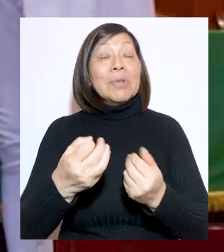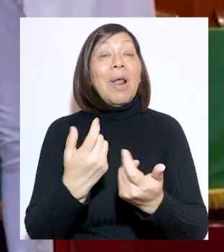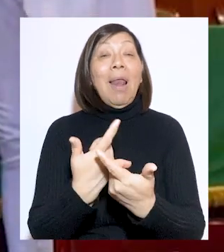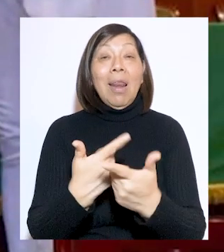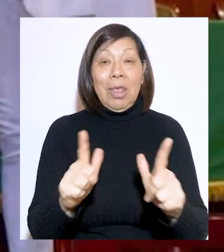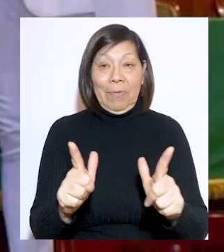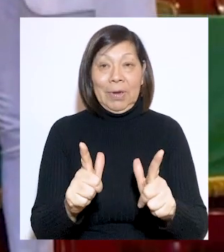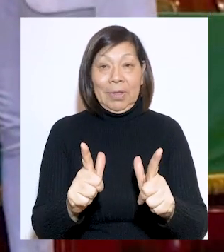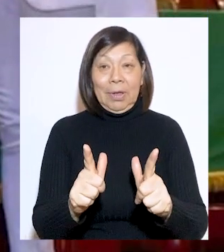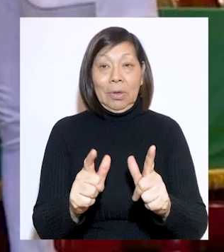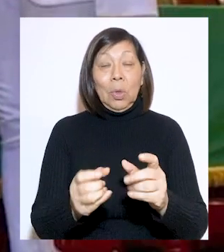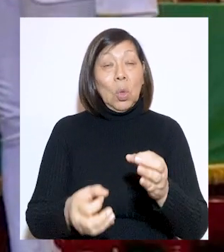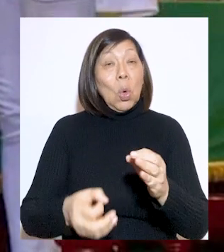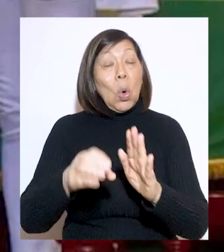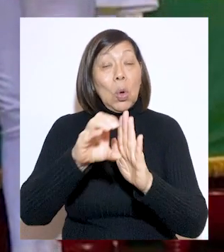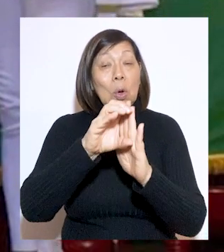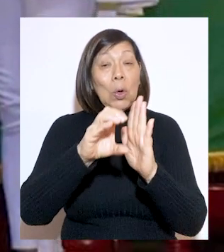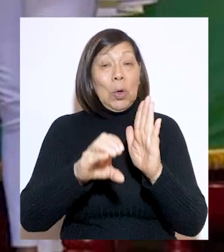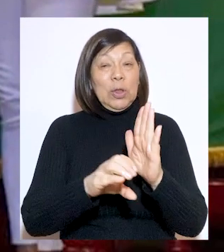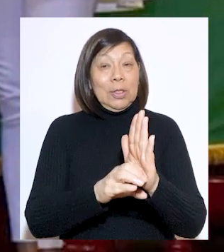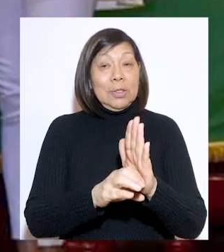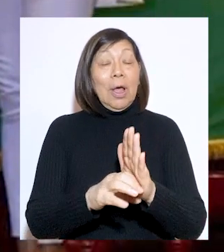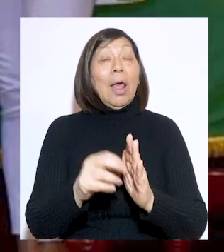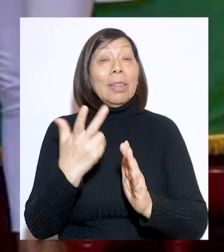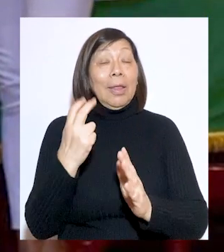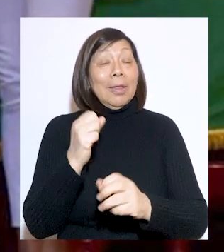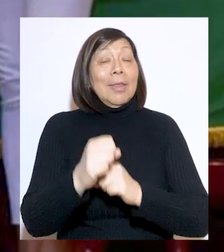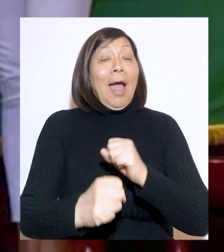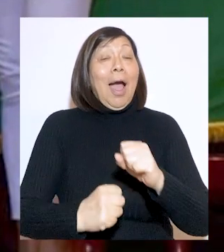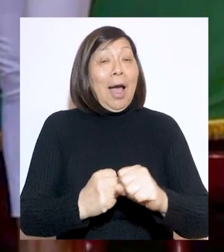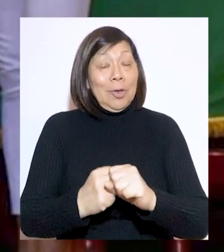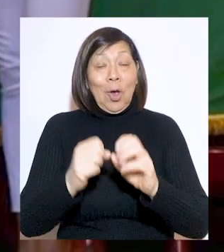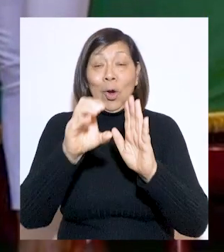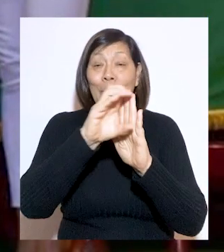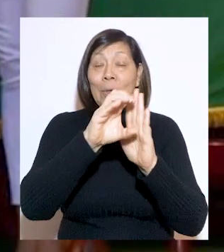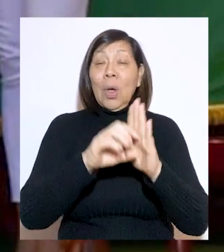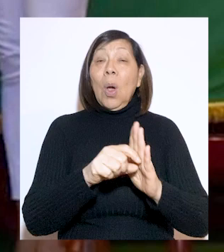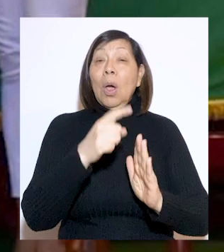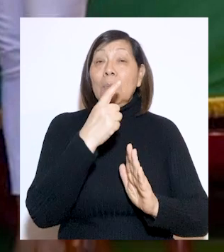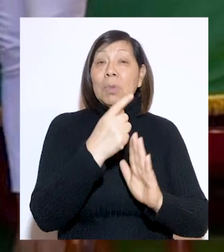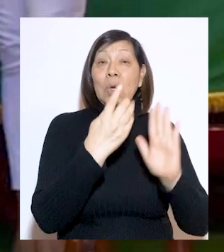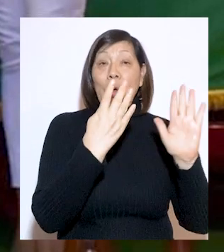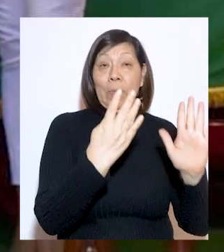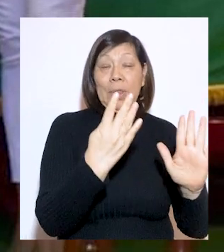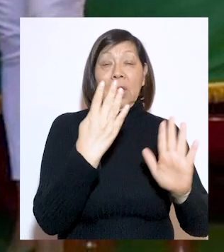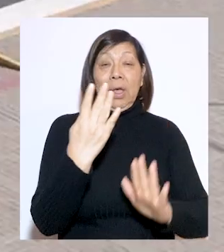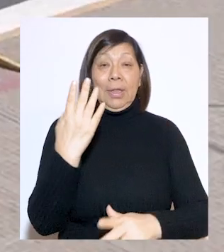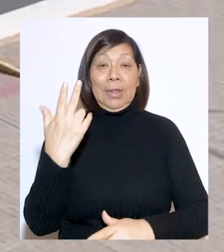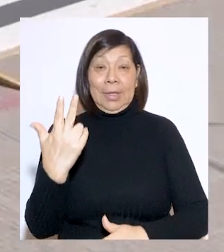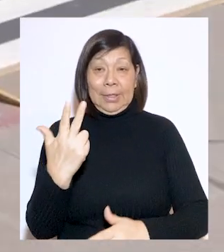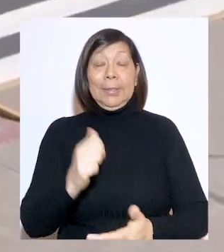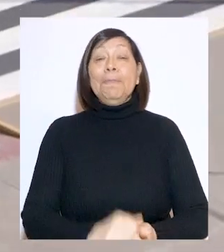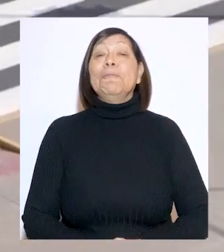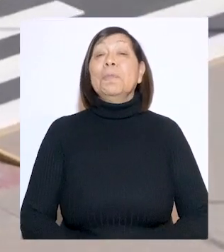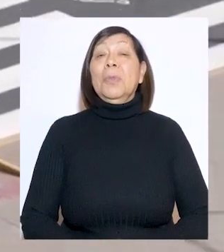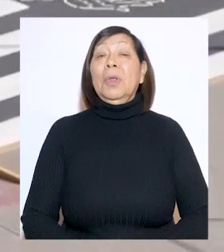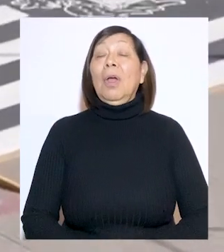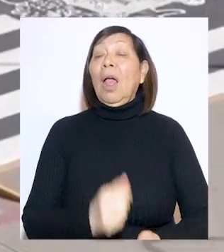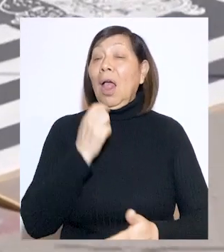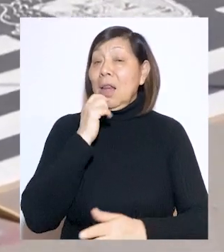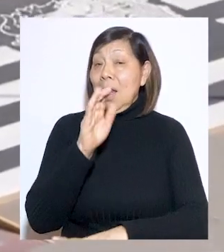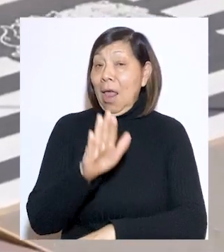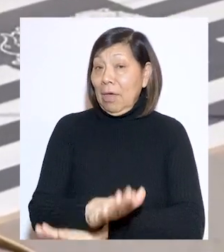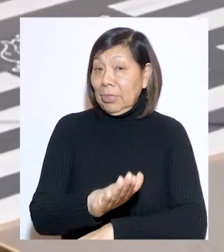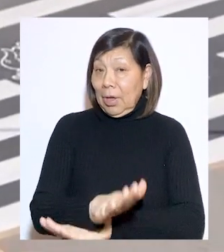donde expuso sobre la jurisdicción constitucional y los 30 años de la Constitución de 1993. Mientras que en horas de la